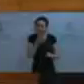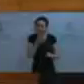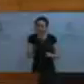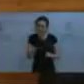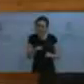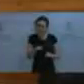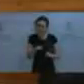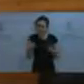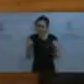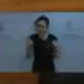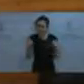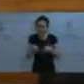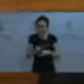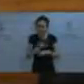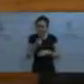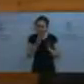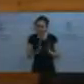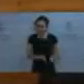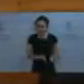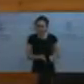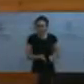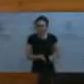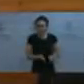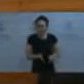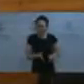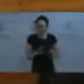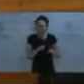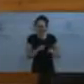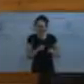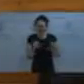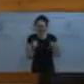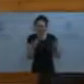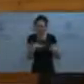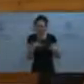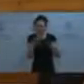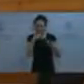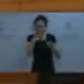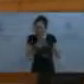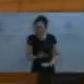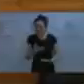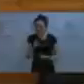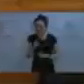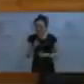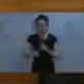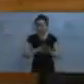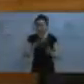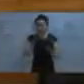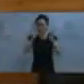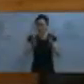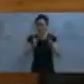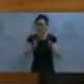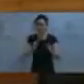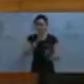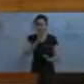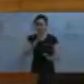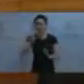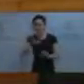que preocupantes. Porque este año, efectivamente, como usted ha dicho, se han asignado 54 millones de